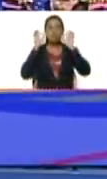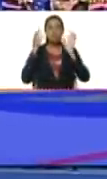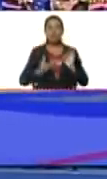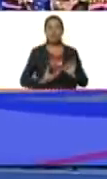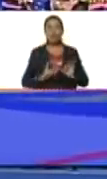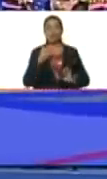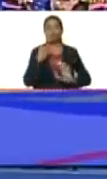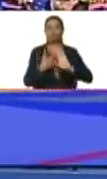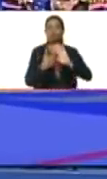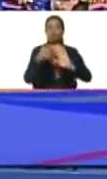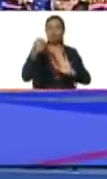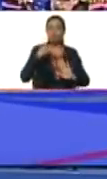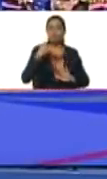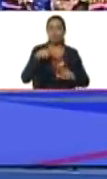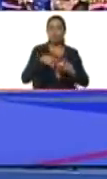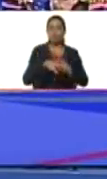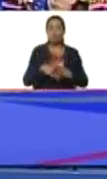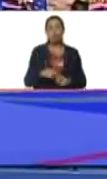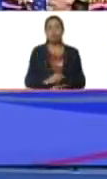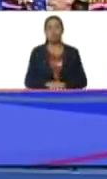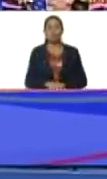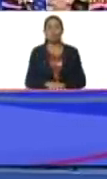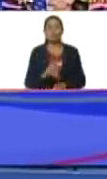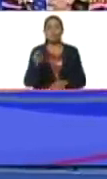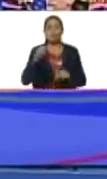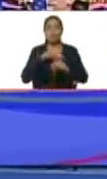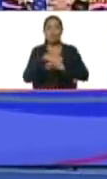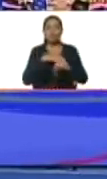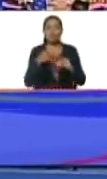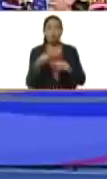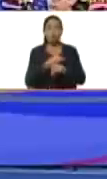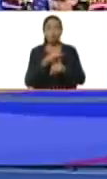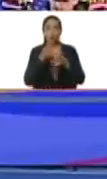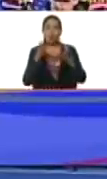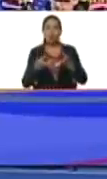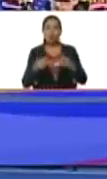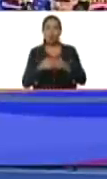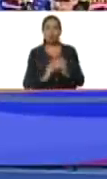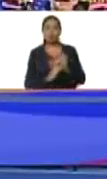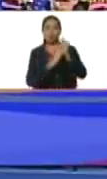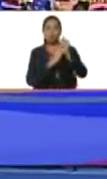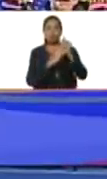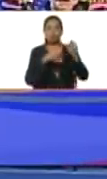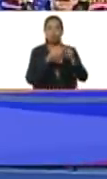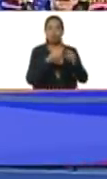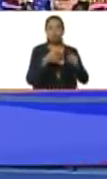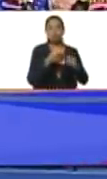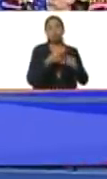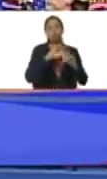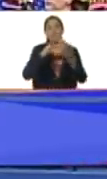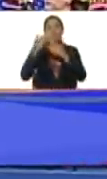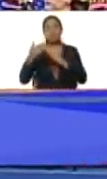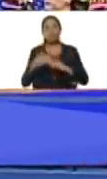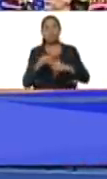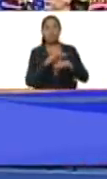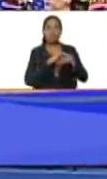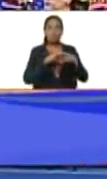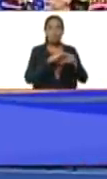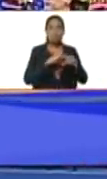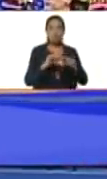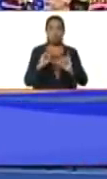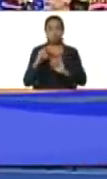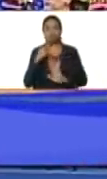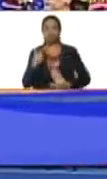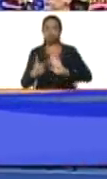alcaldes, Héctor y los gobernadores, y tú como rectora del Poder Popular de las Comunas, me